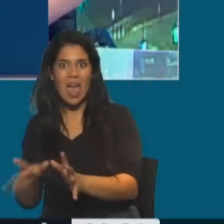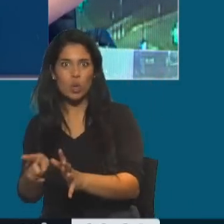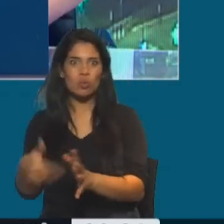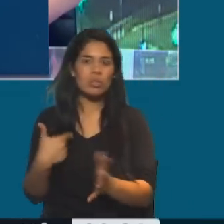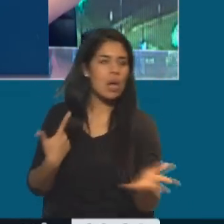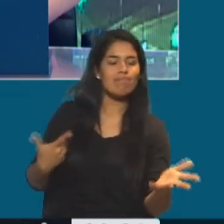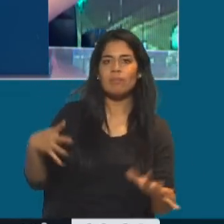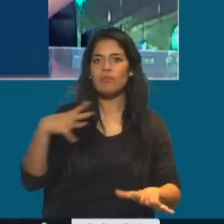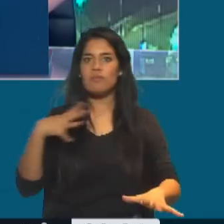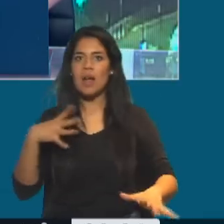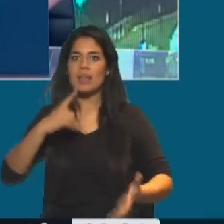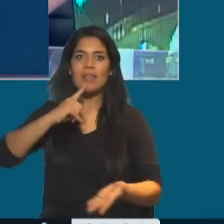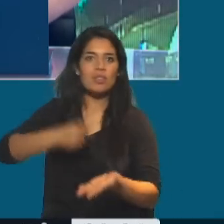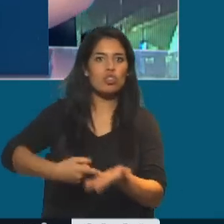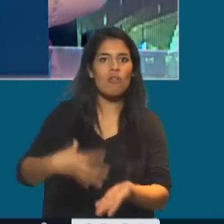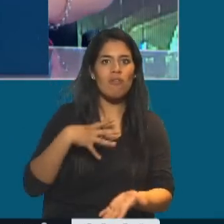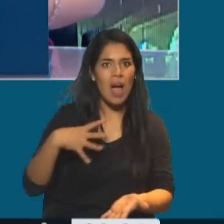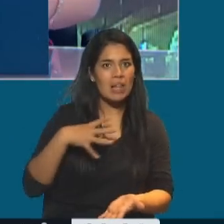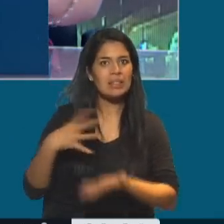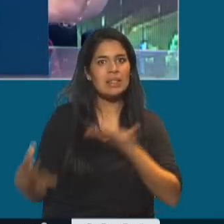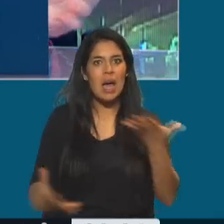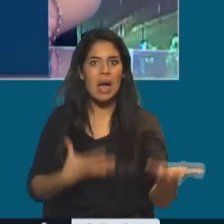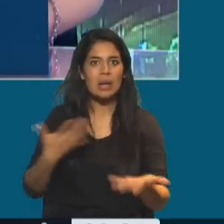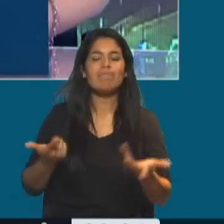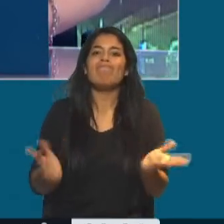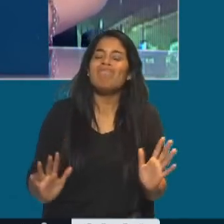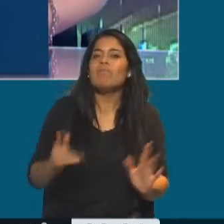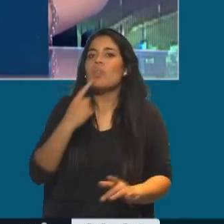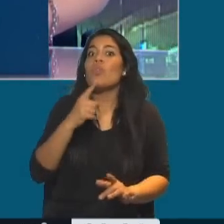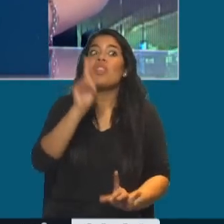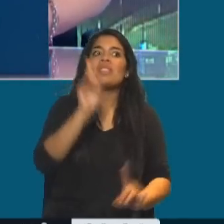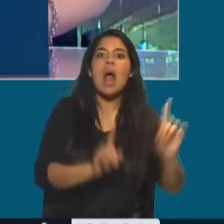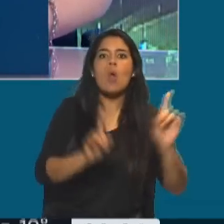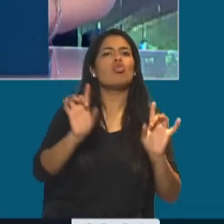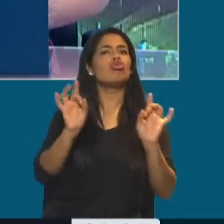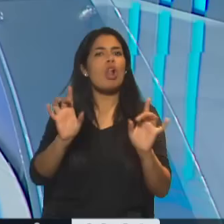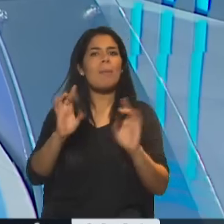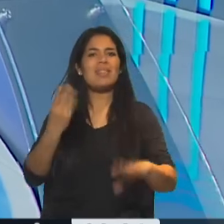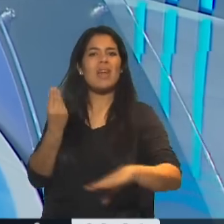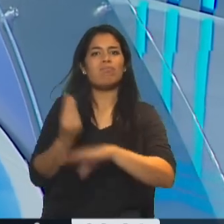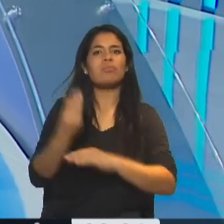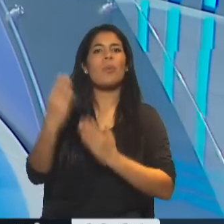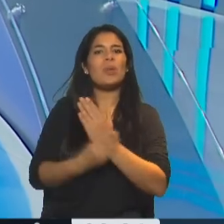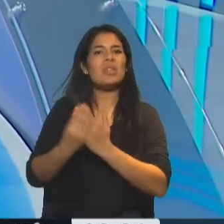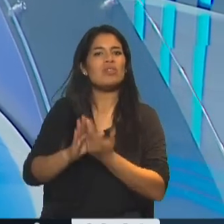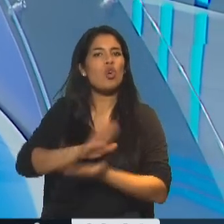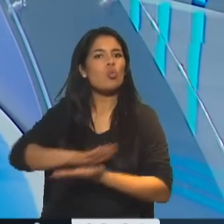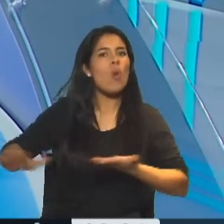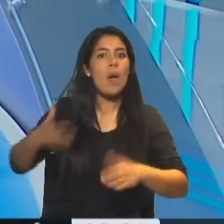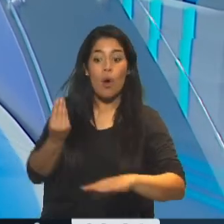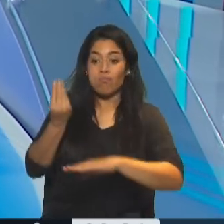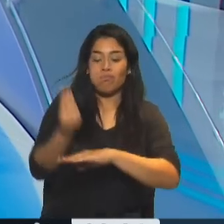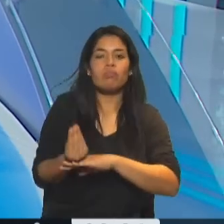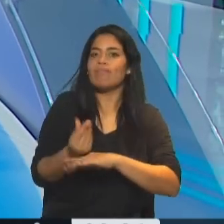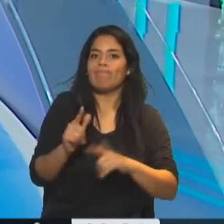y no solamente se habla de un reemplazo del ministro, sino de un recambio dentro del gabinete en general, y marca de mínima una